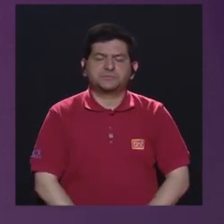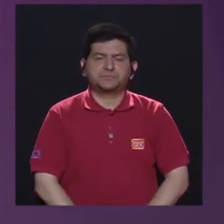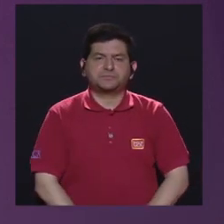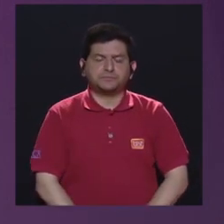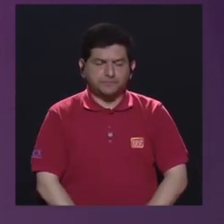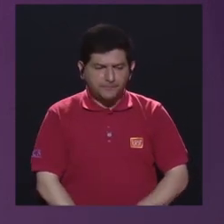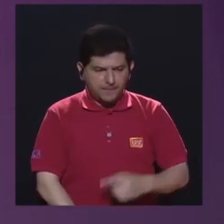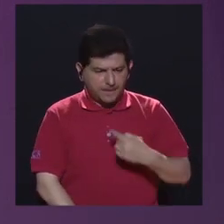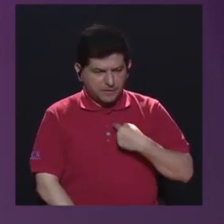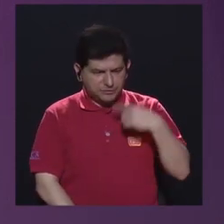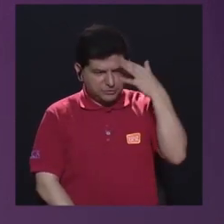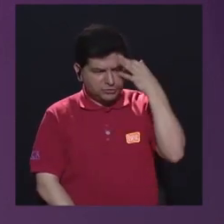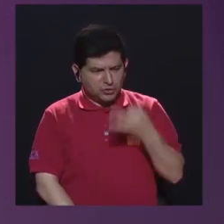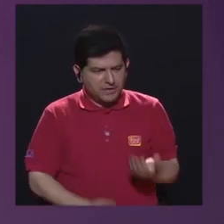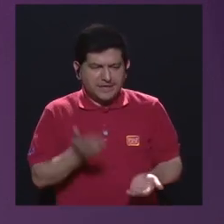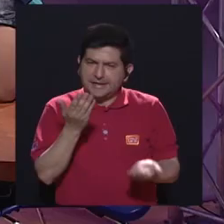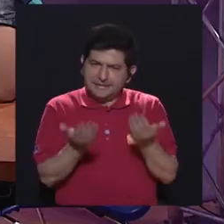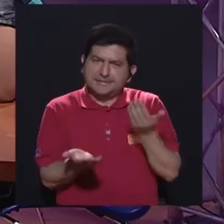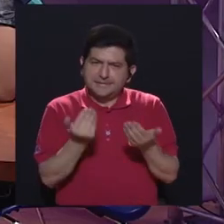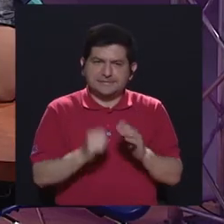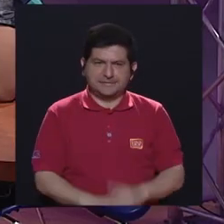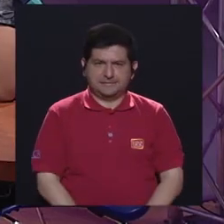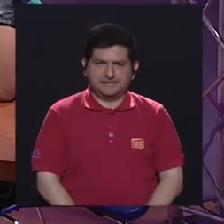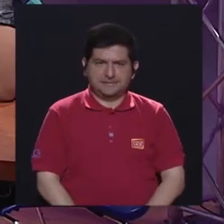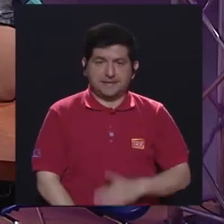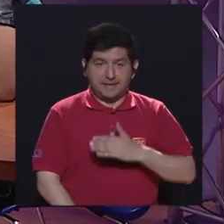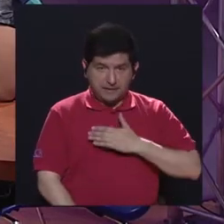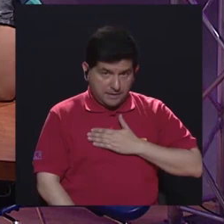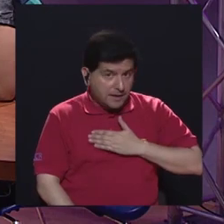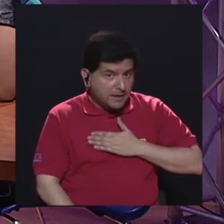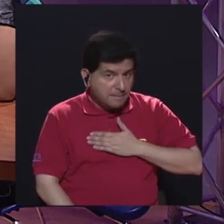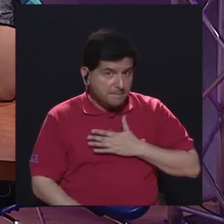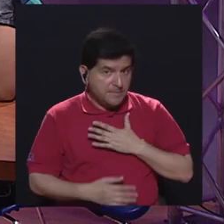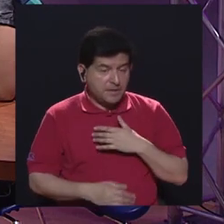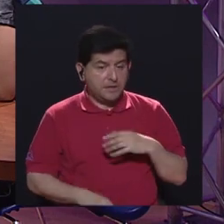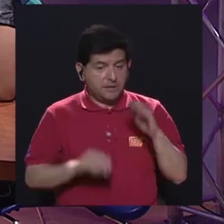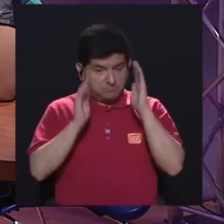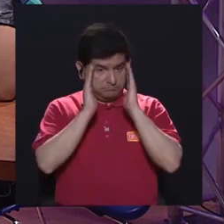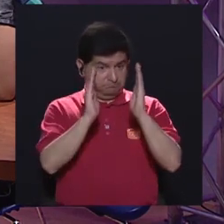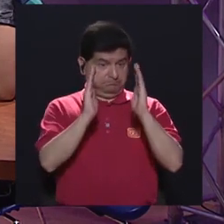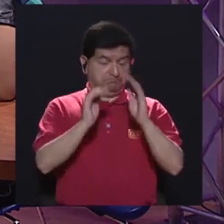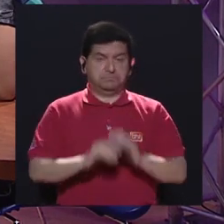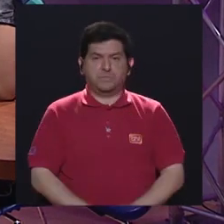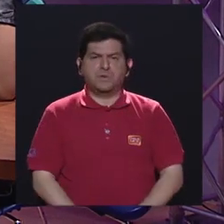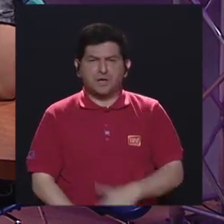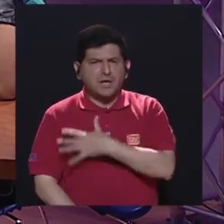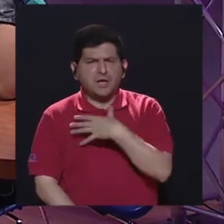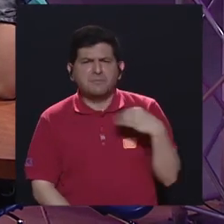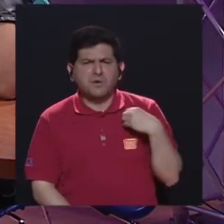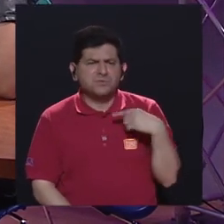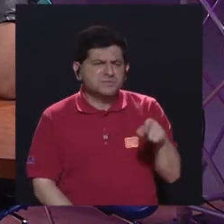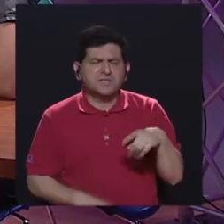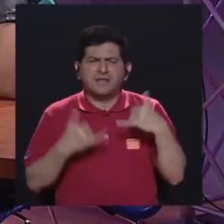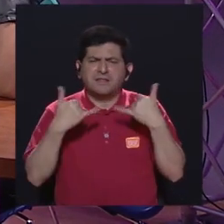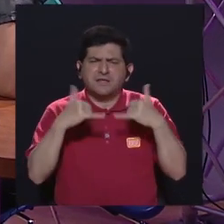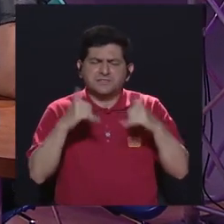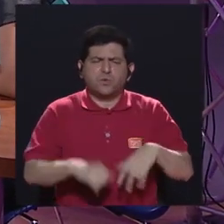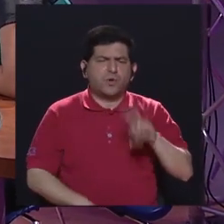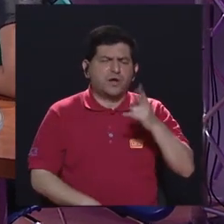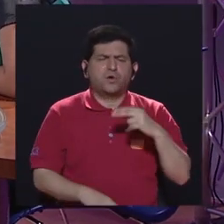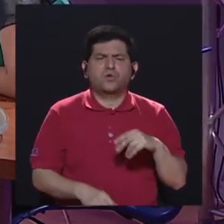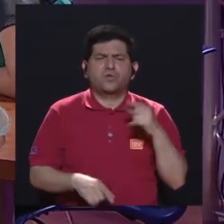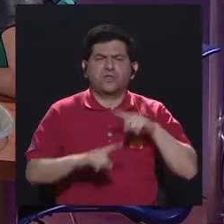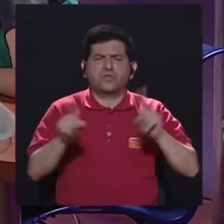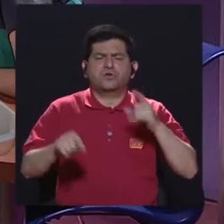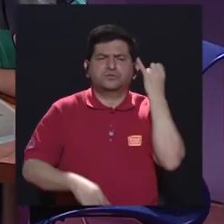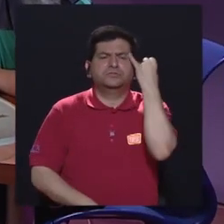Sí, yo creería un poco, ¿verdad?, que lo que a mí más me llama la atención y me gusta como del juego de este binomio un